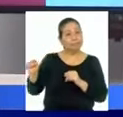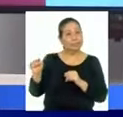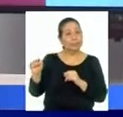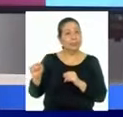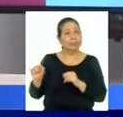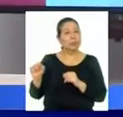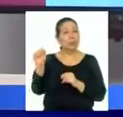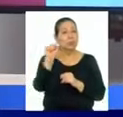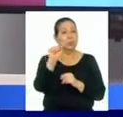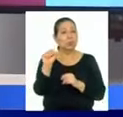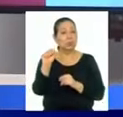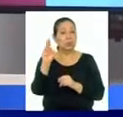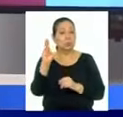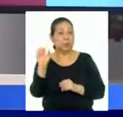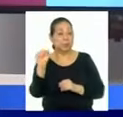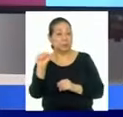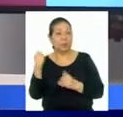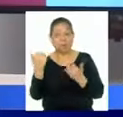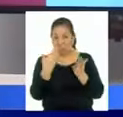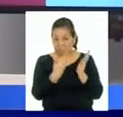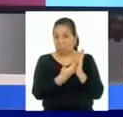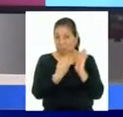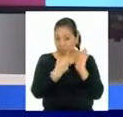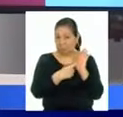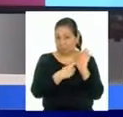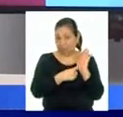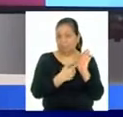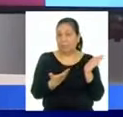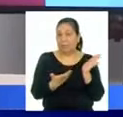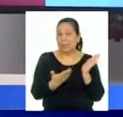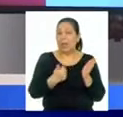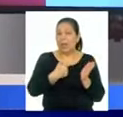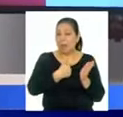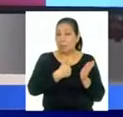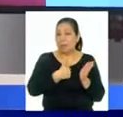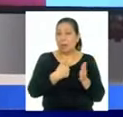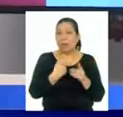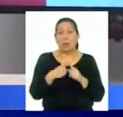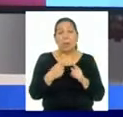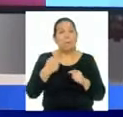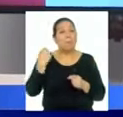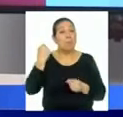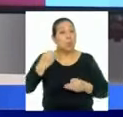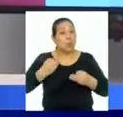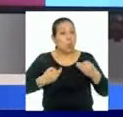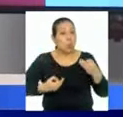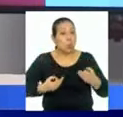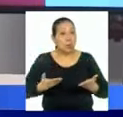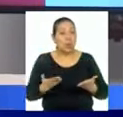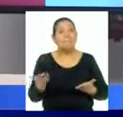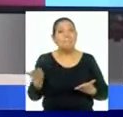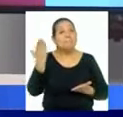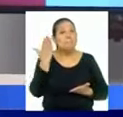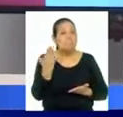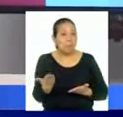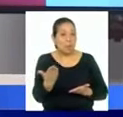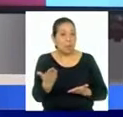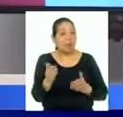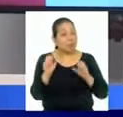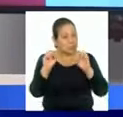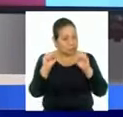a la Superintendencia de Banco y Seguros, aquí tengo una de ellas, a las propias instancias del Poder Judicial, solicitando